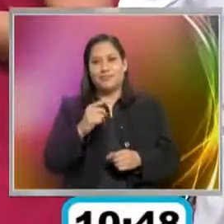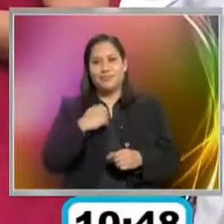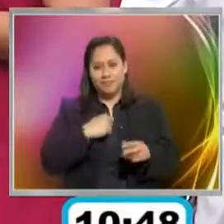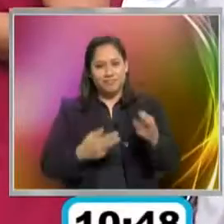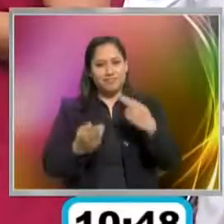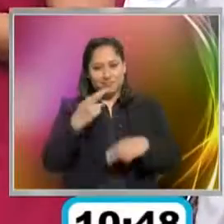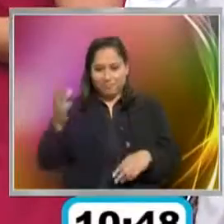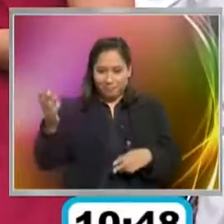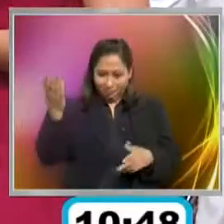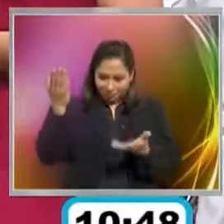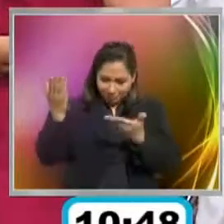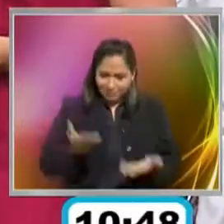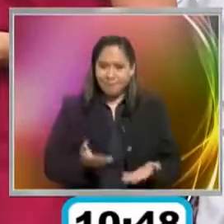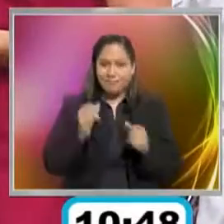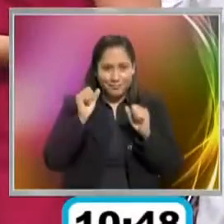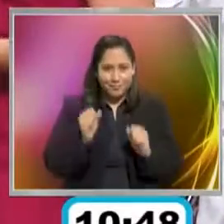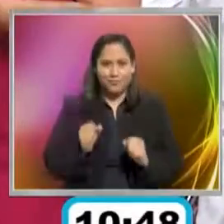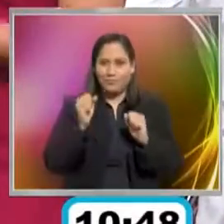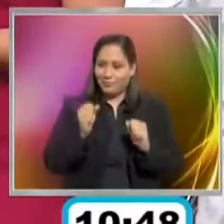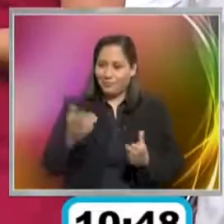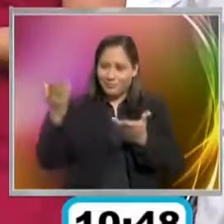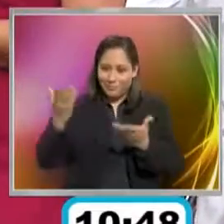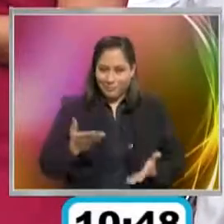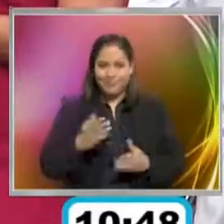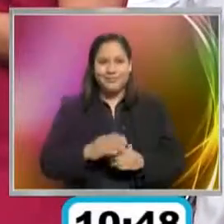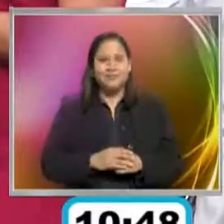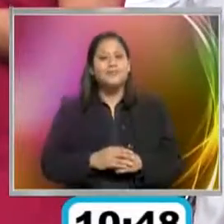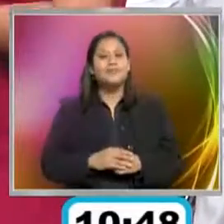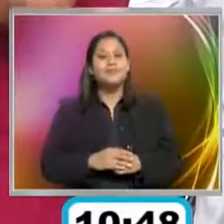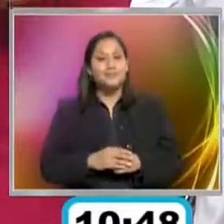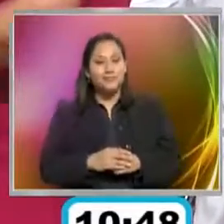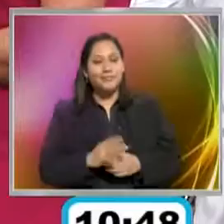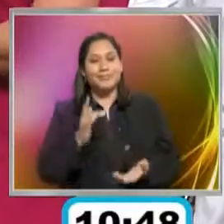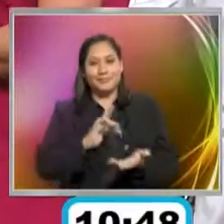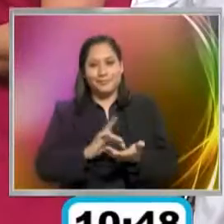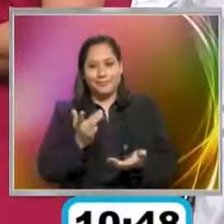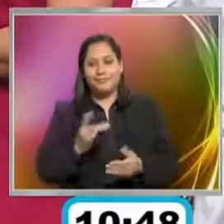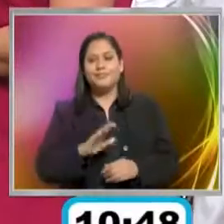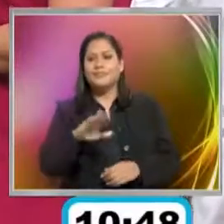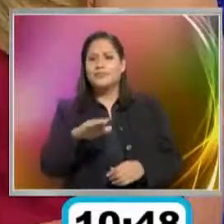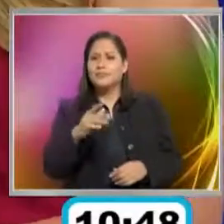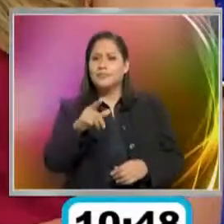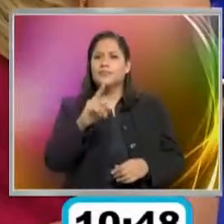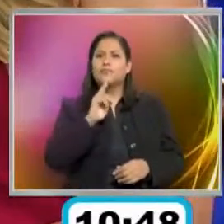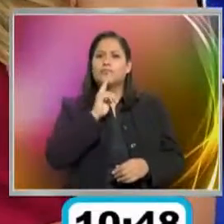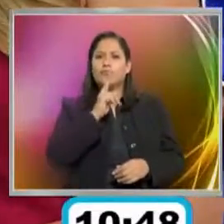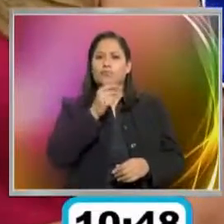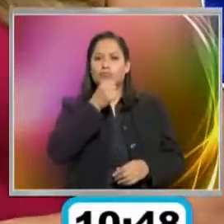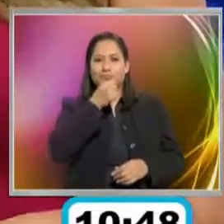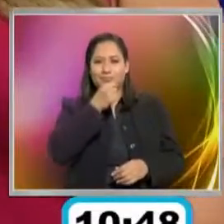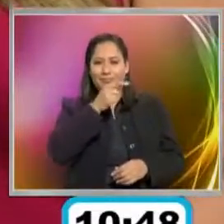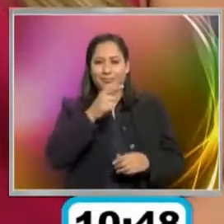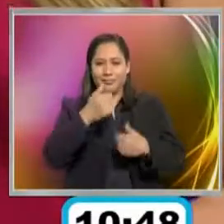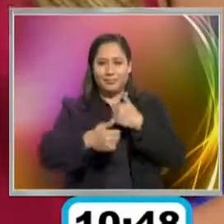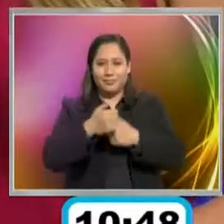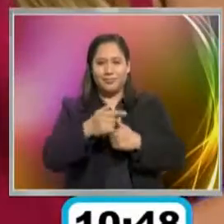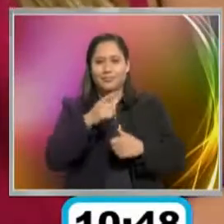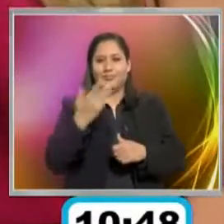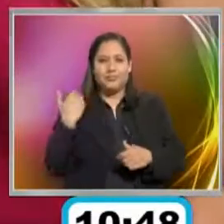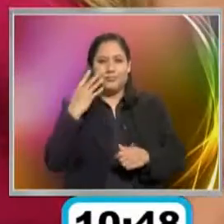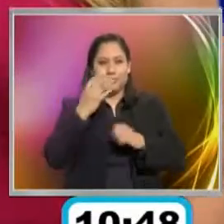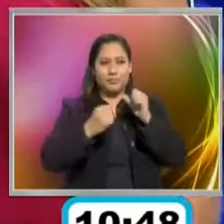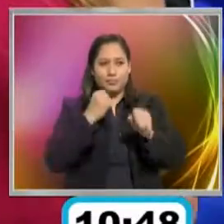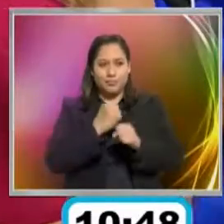regreso. Te regresamos ahí, ya te ibas y vente para acá. Oye, Sí. Gracias, de verdad. que estuviste en La Voz. Sí, hace 4 años